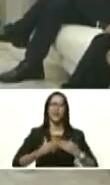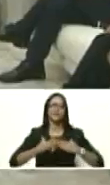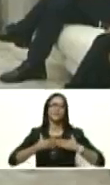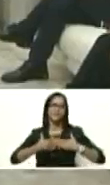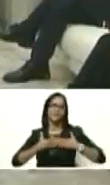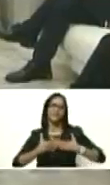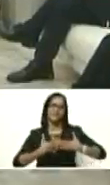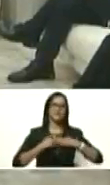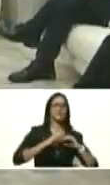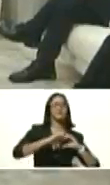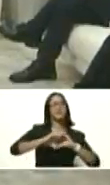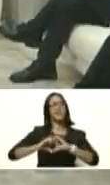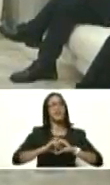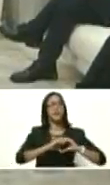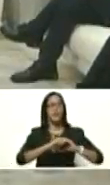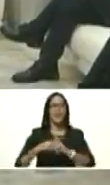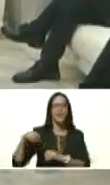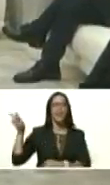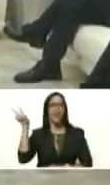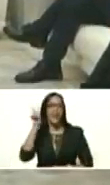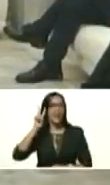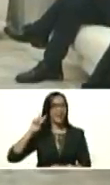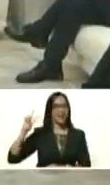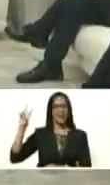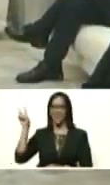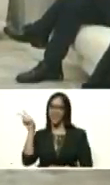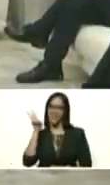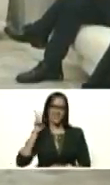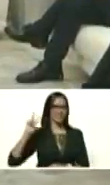corazón en Venezuela.